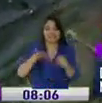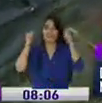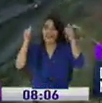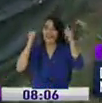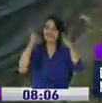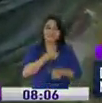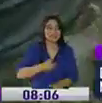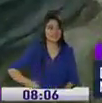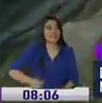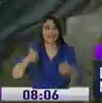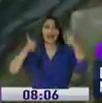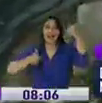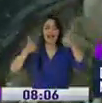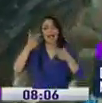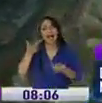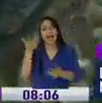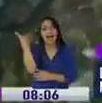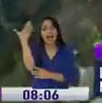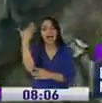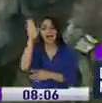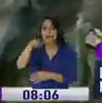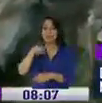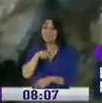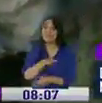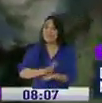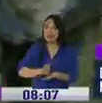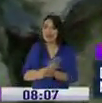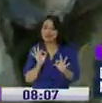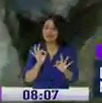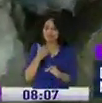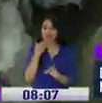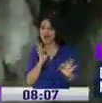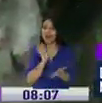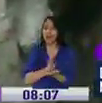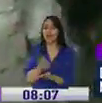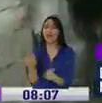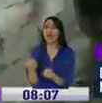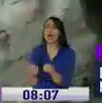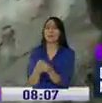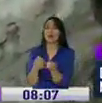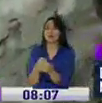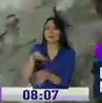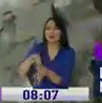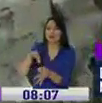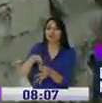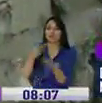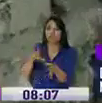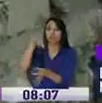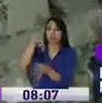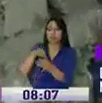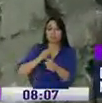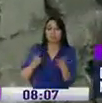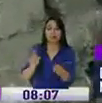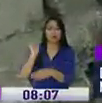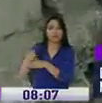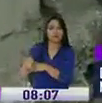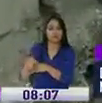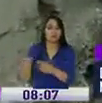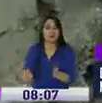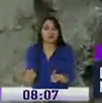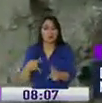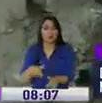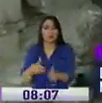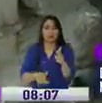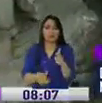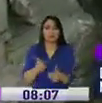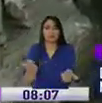alcalde, ahí lo primero que vienen acá a decir que el barrio va a ser uno de los mejores, pero nada. Aquí la basura, yo tengo problemas con los